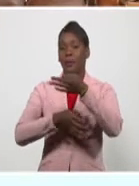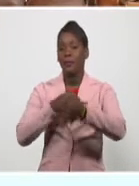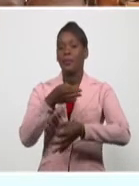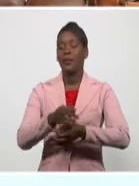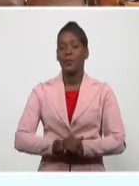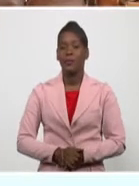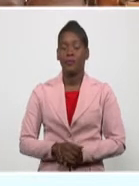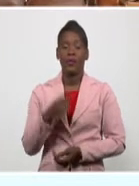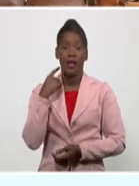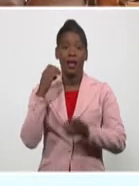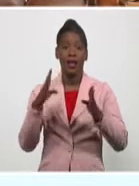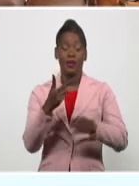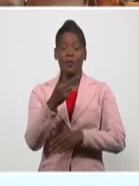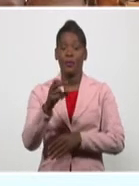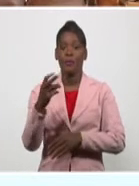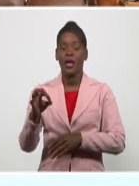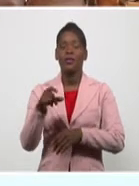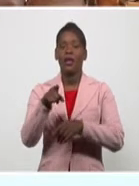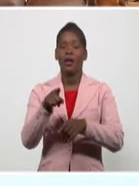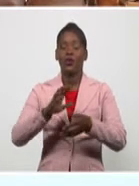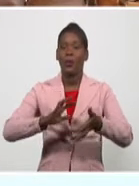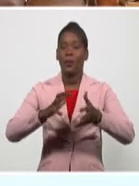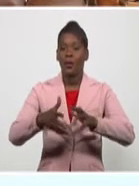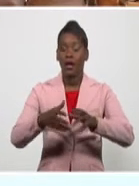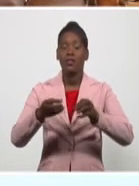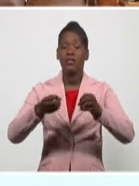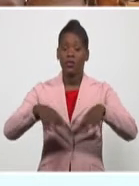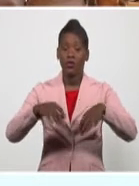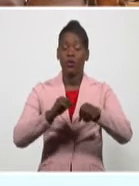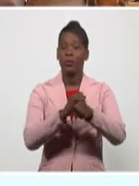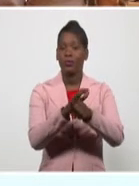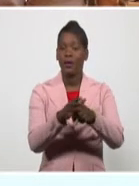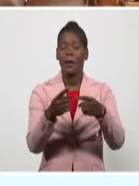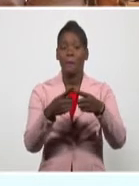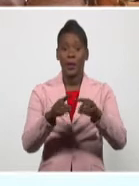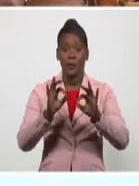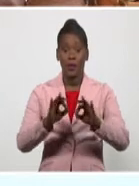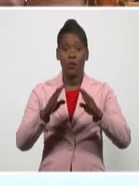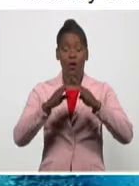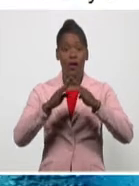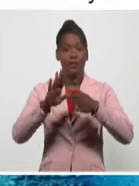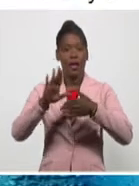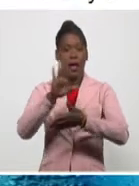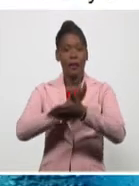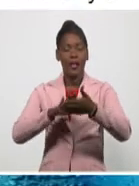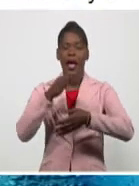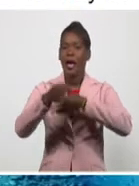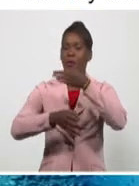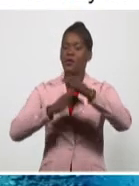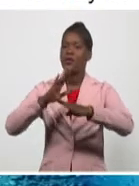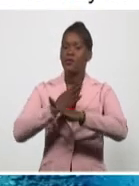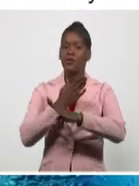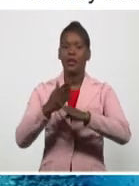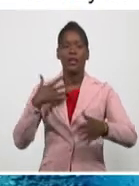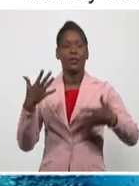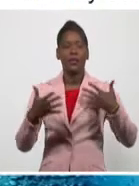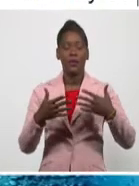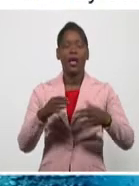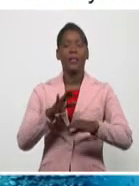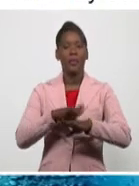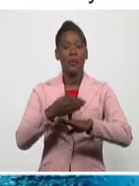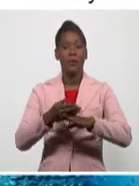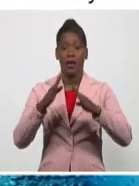múltiples complejidades para el mundo y para Cuba. En ese periodo, la Casa preparó varias declaraciones a propósito de la COVID-19 de